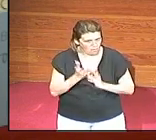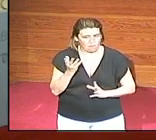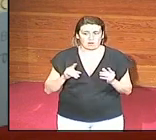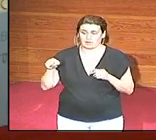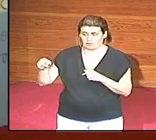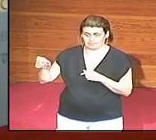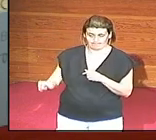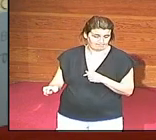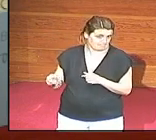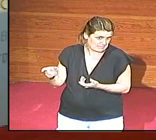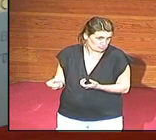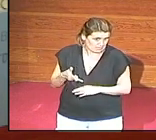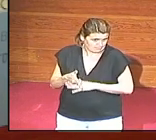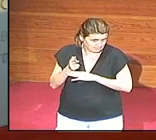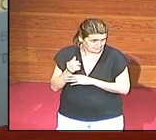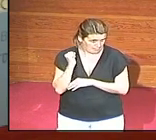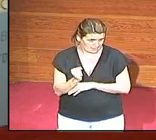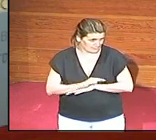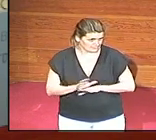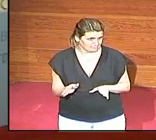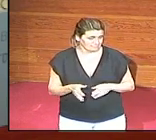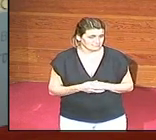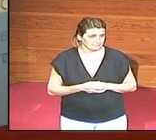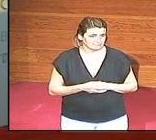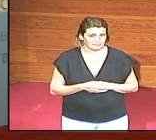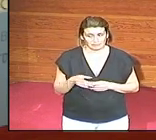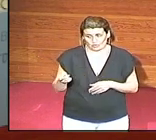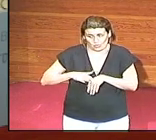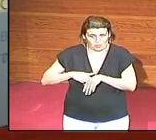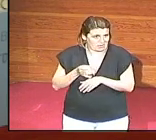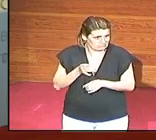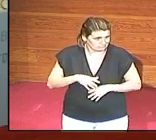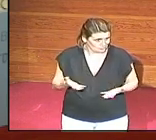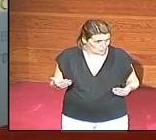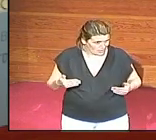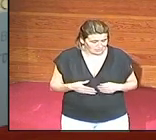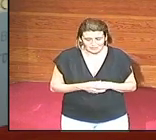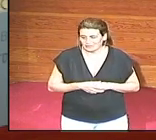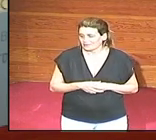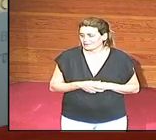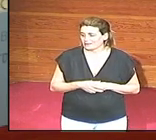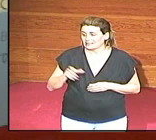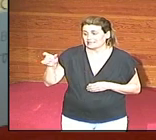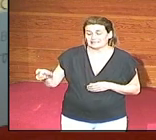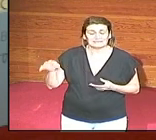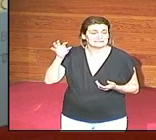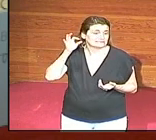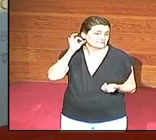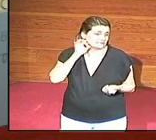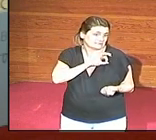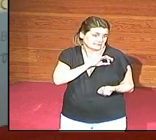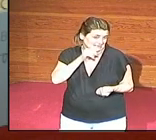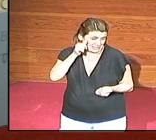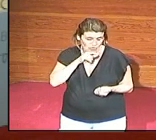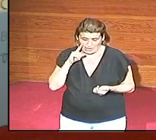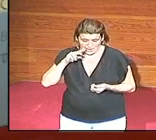se cargan a este civil, que bueno, poca culpa tenía. Pero que esto es una señora votando el día del referéndum.